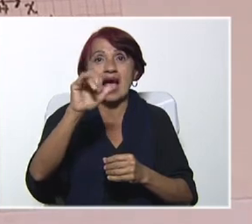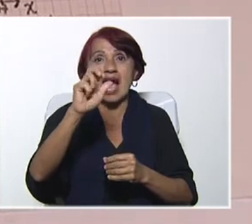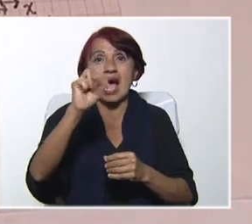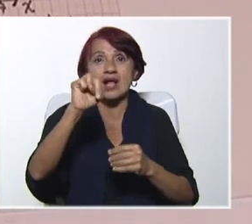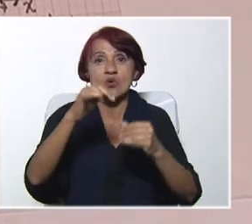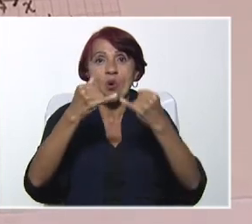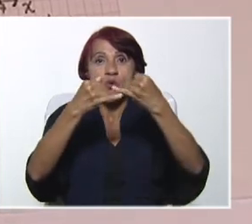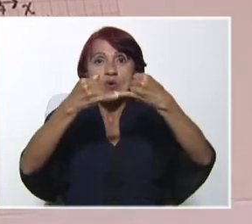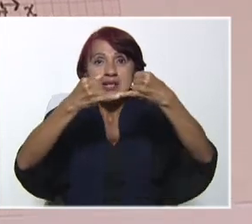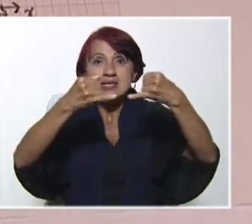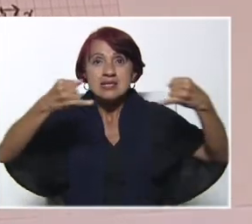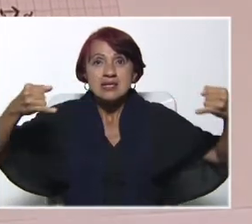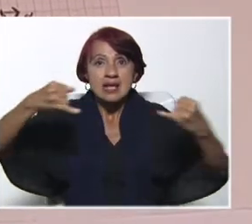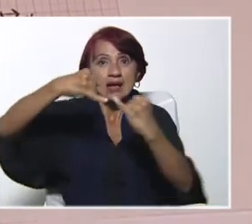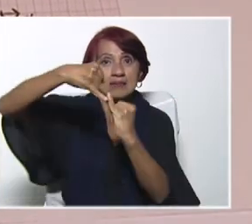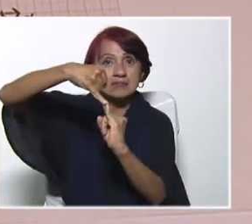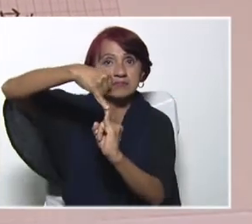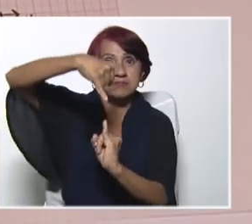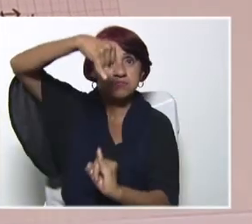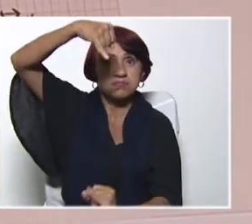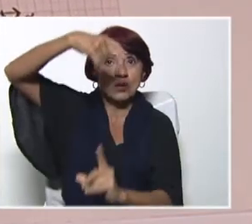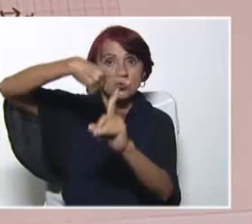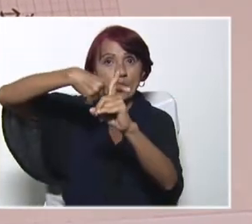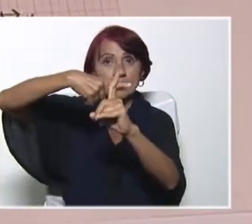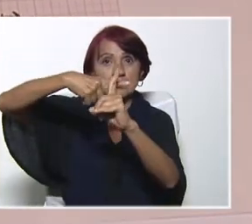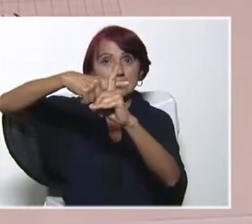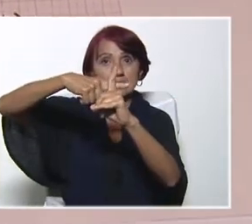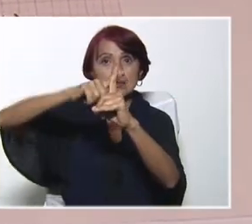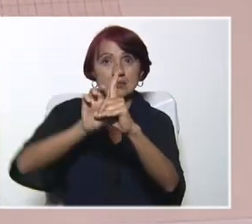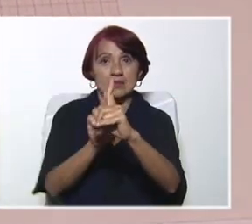que lo forman dos ejes perpendiculares.